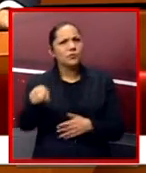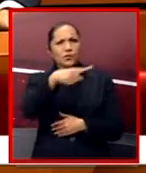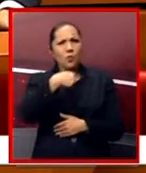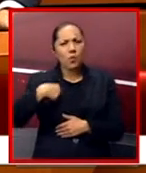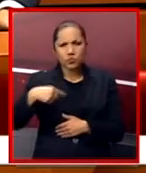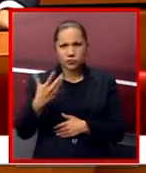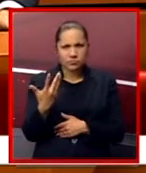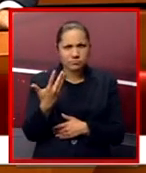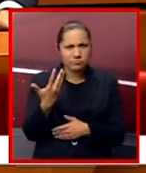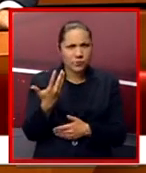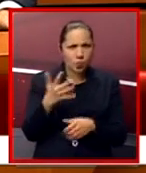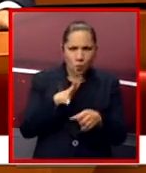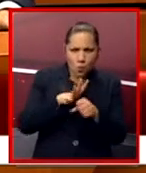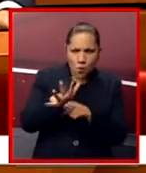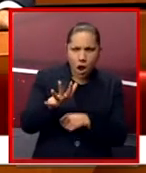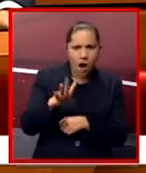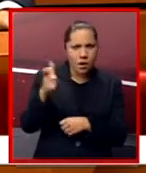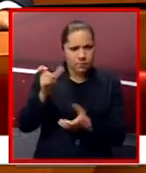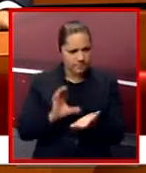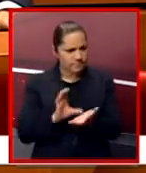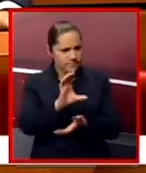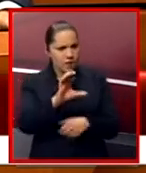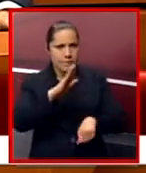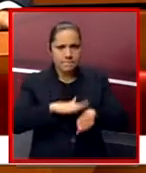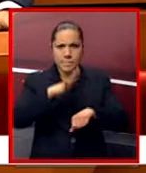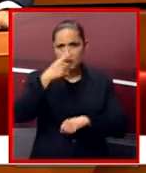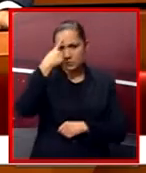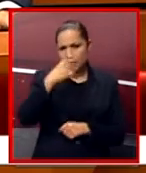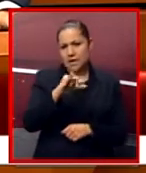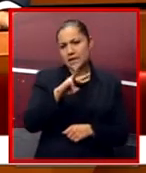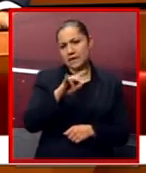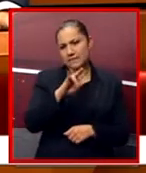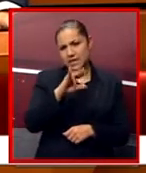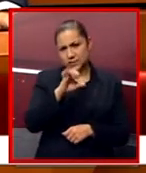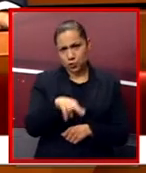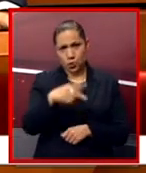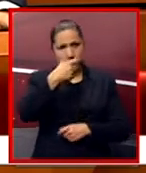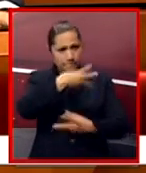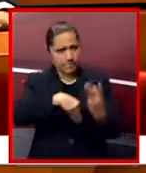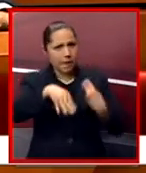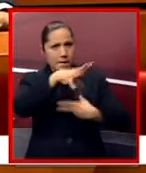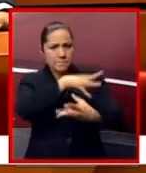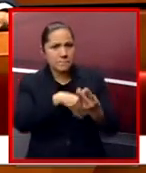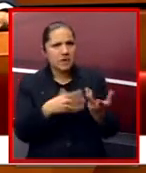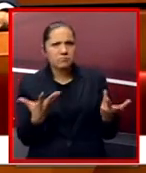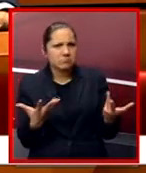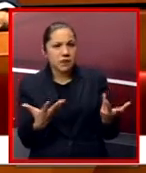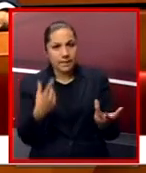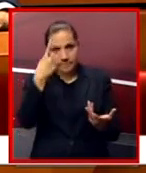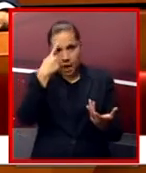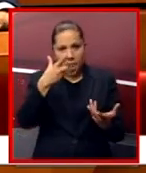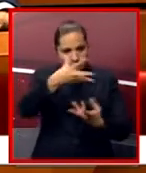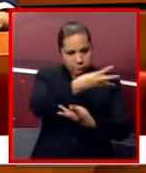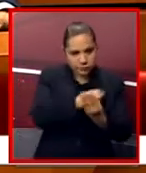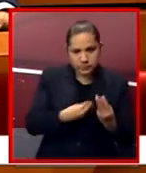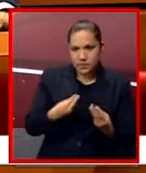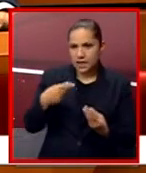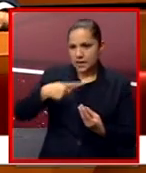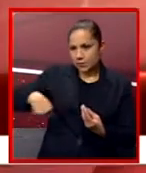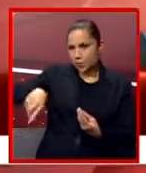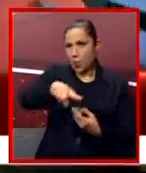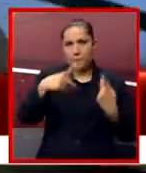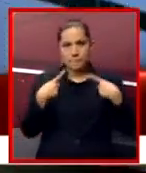aumento en la inversión pública o en un gasto público de